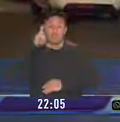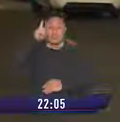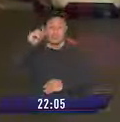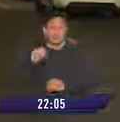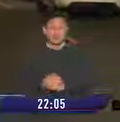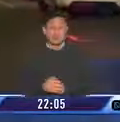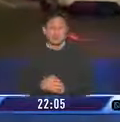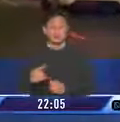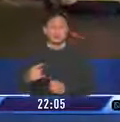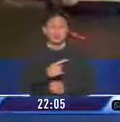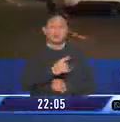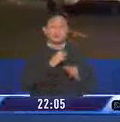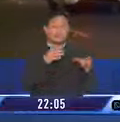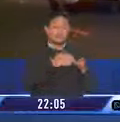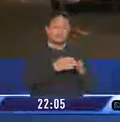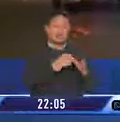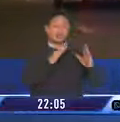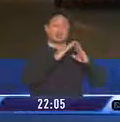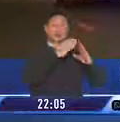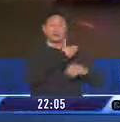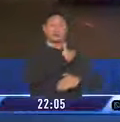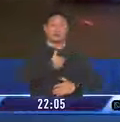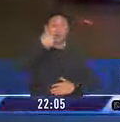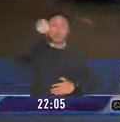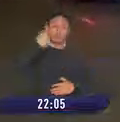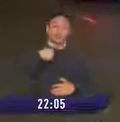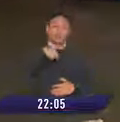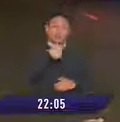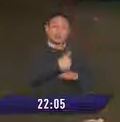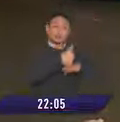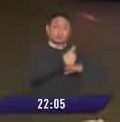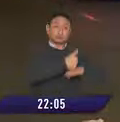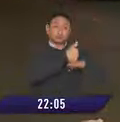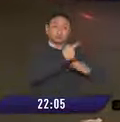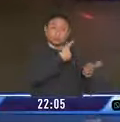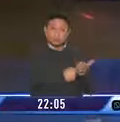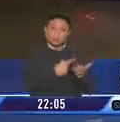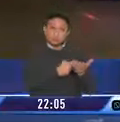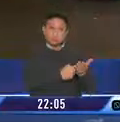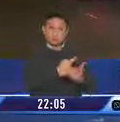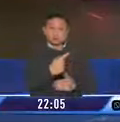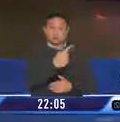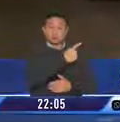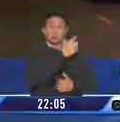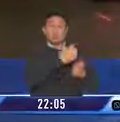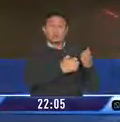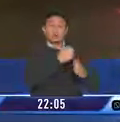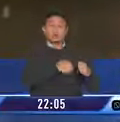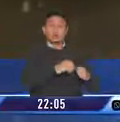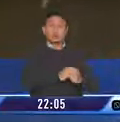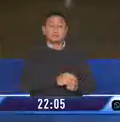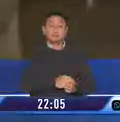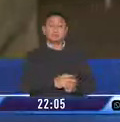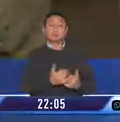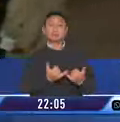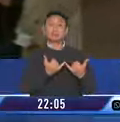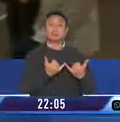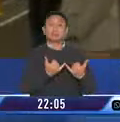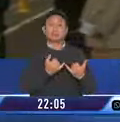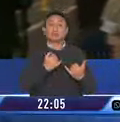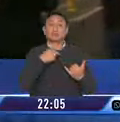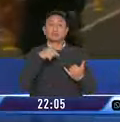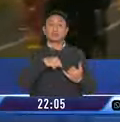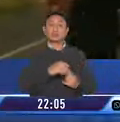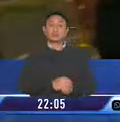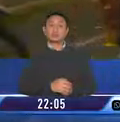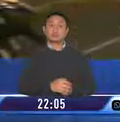encuentra reunido en Carondelet con las autoridades debido a esta situación de inseguridad que se ha sufrido. Y